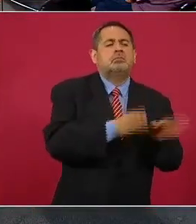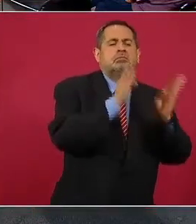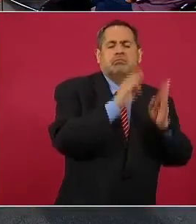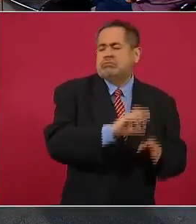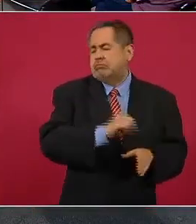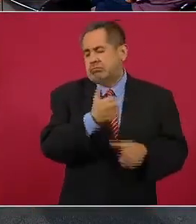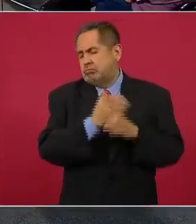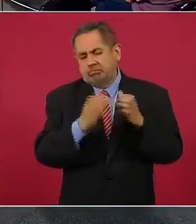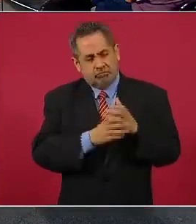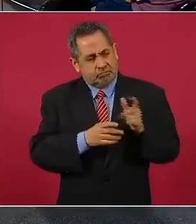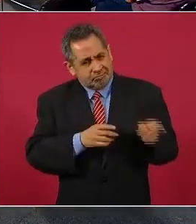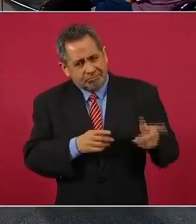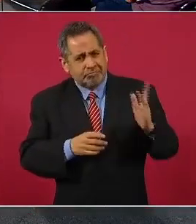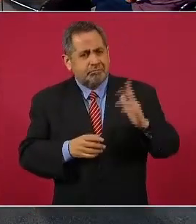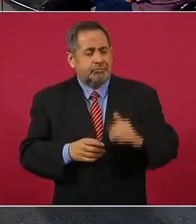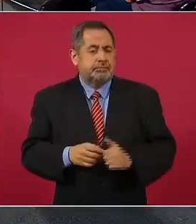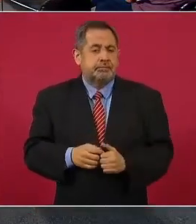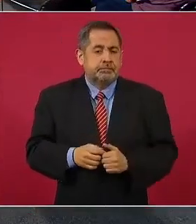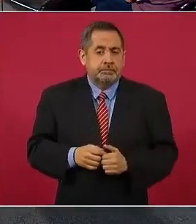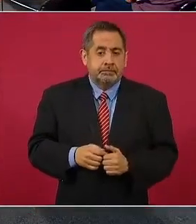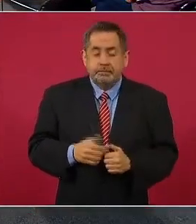Además, lo que tienen